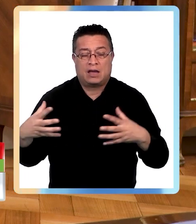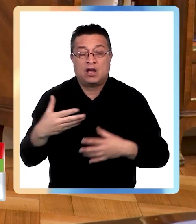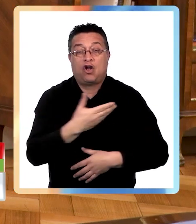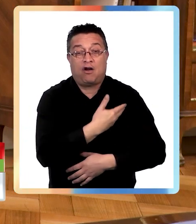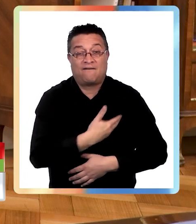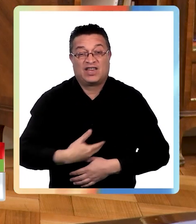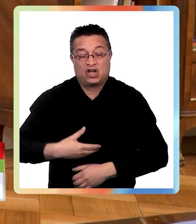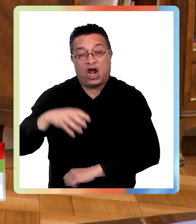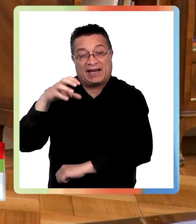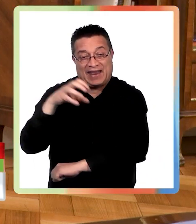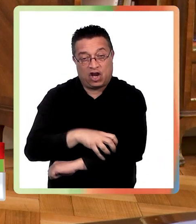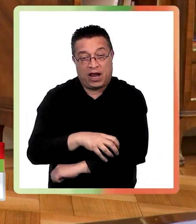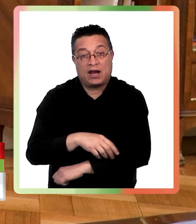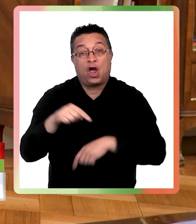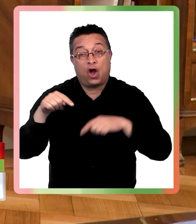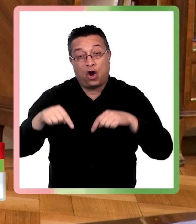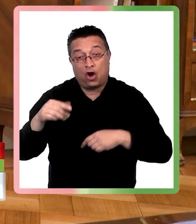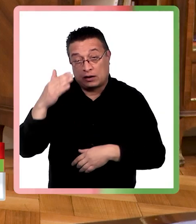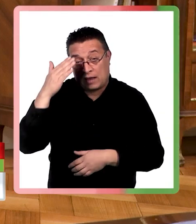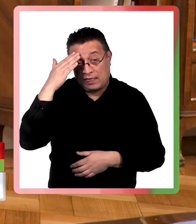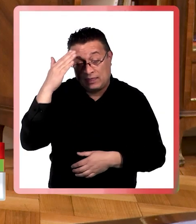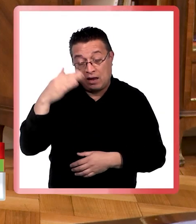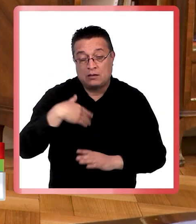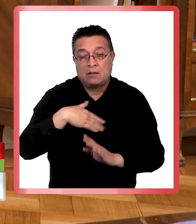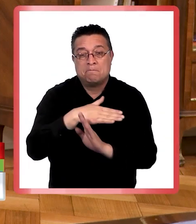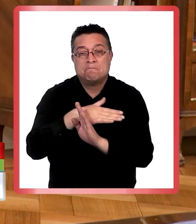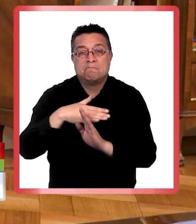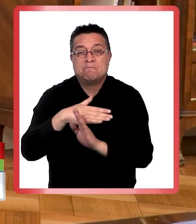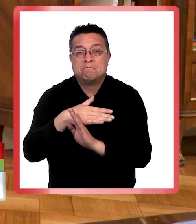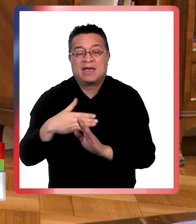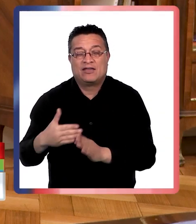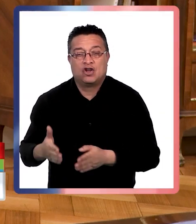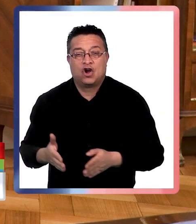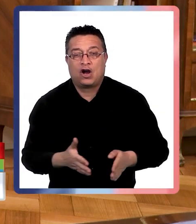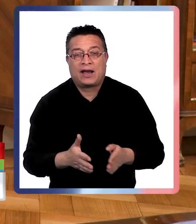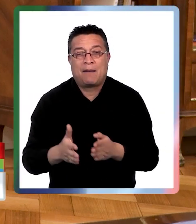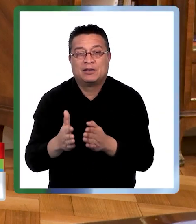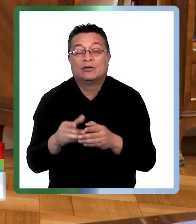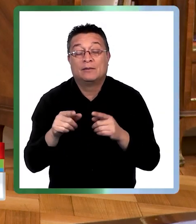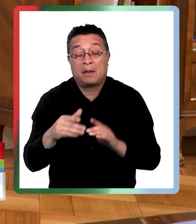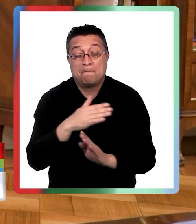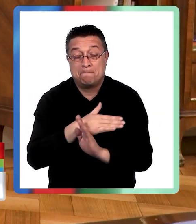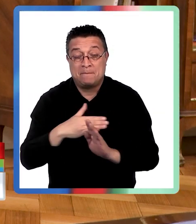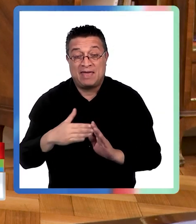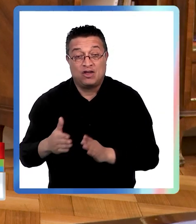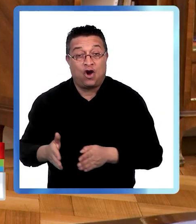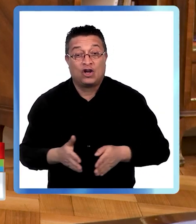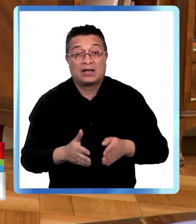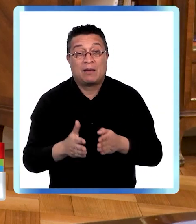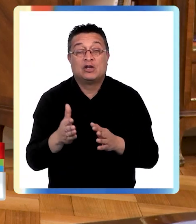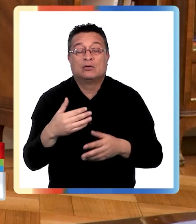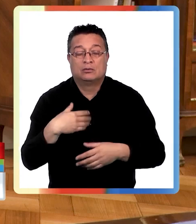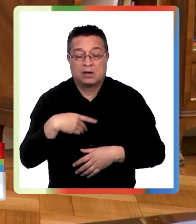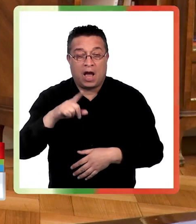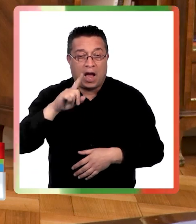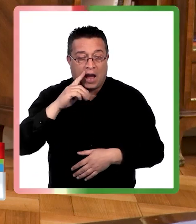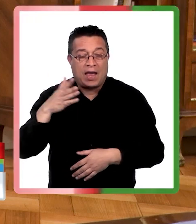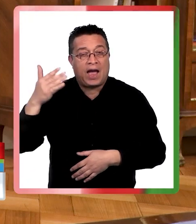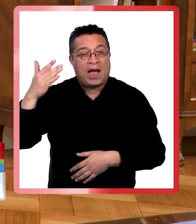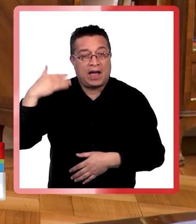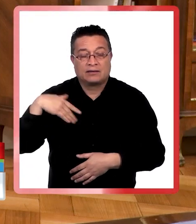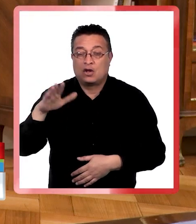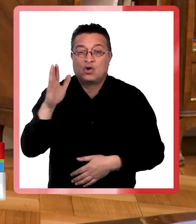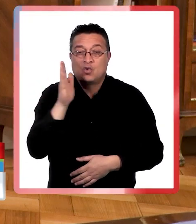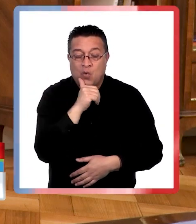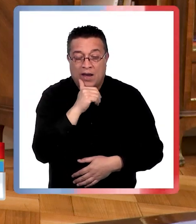gobiernos regionales, hoy día está como a medio camino. Y en ese medio camino lo que había antes ya no